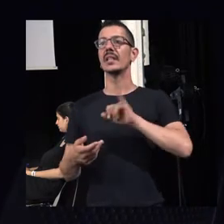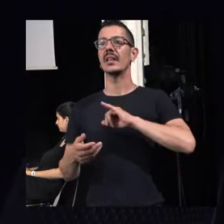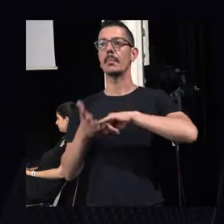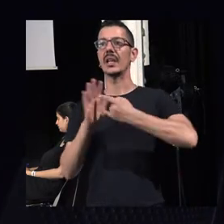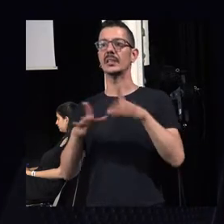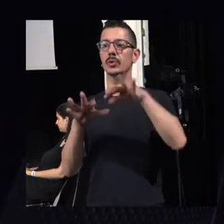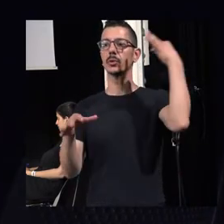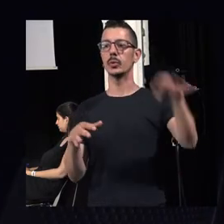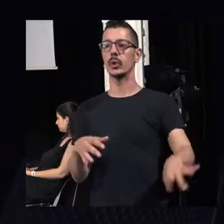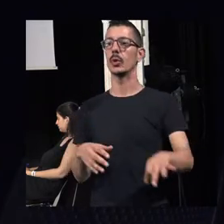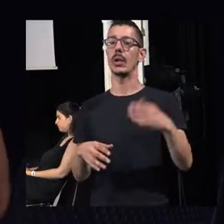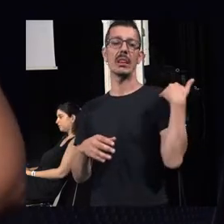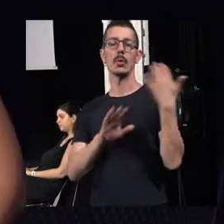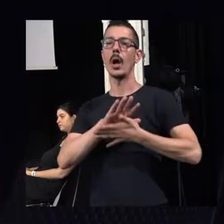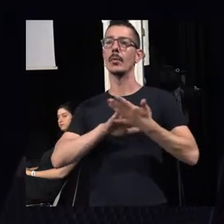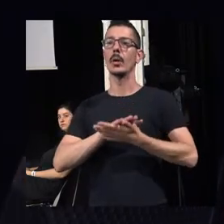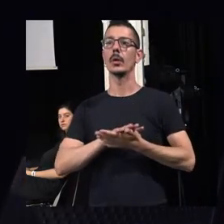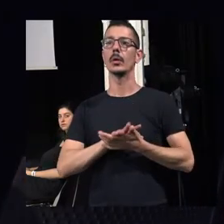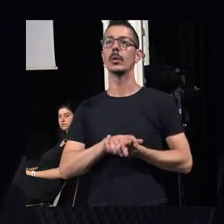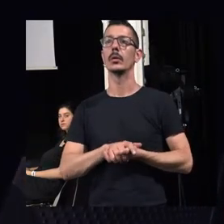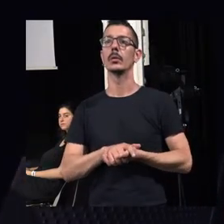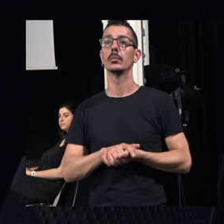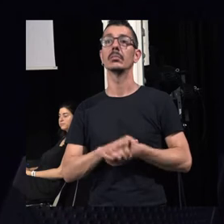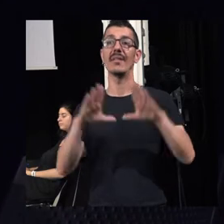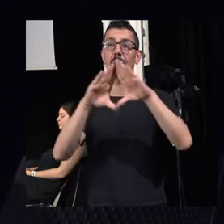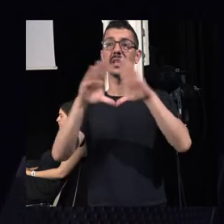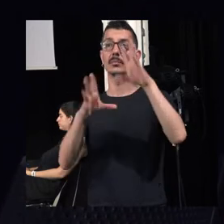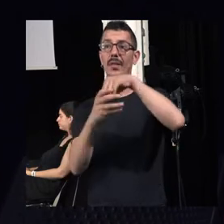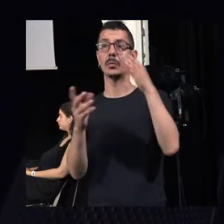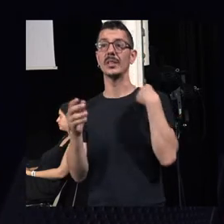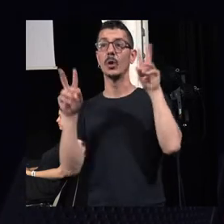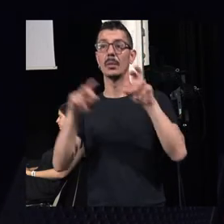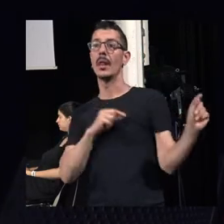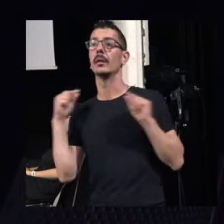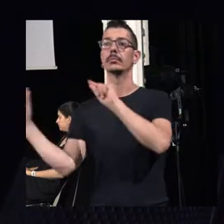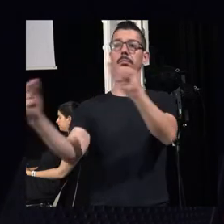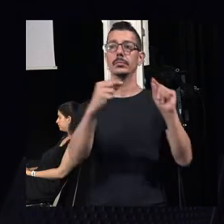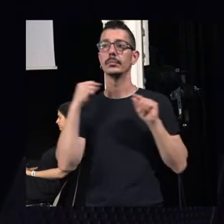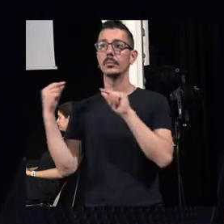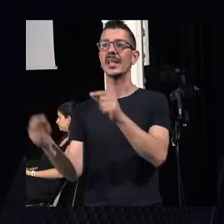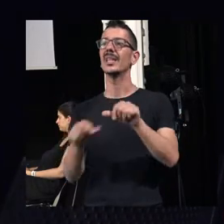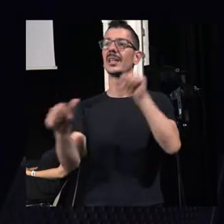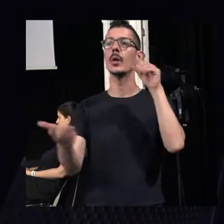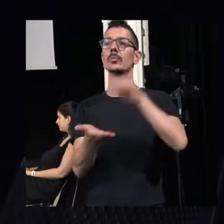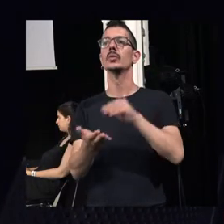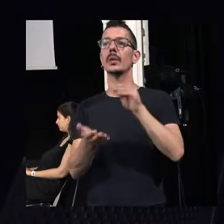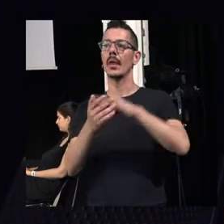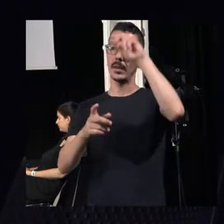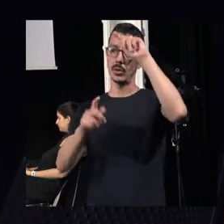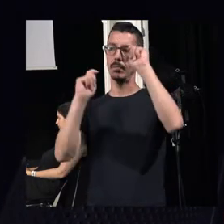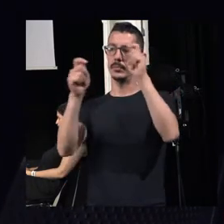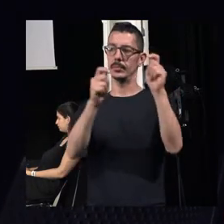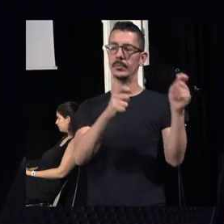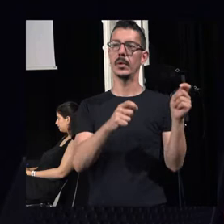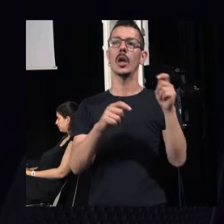de hablar, ha sido largo y tendido dentro del feminismo. Y se ha nombrado varias veces también el concepto de